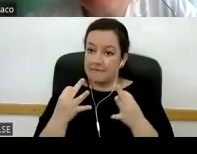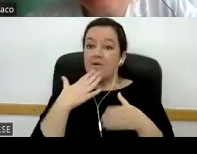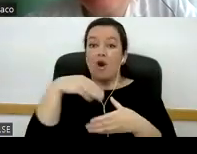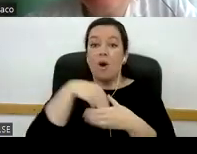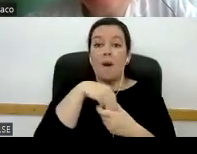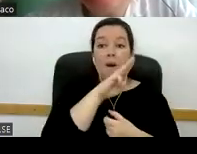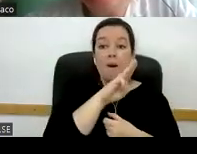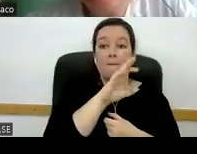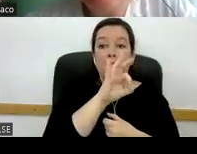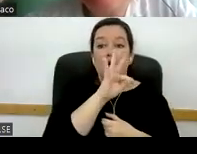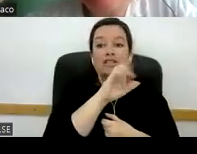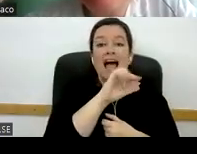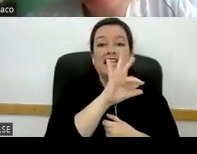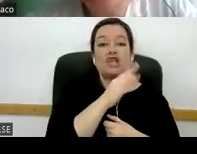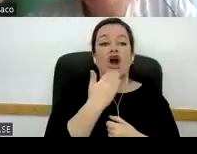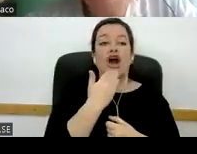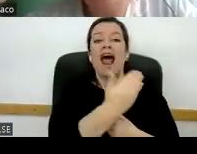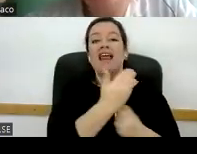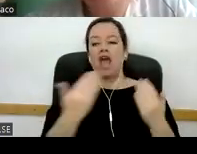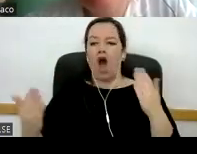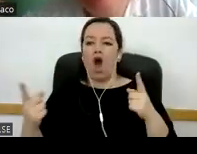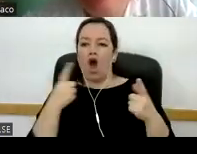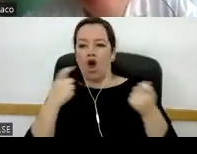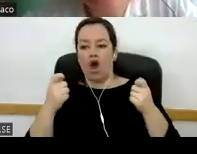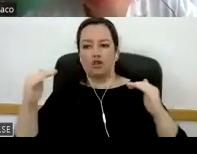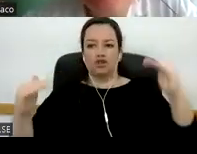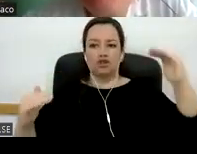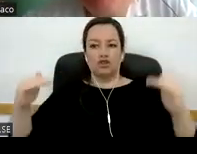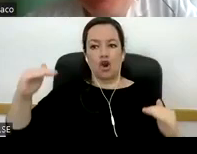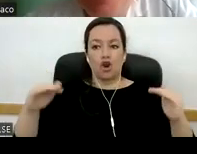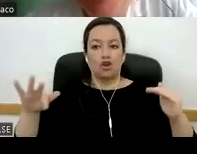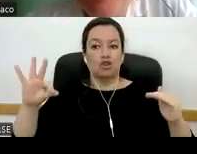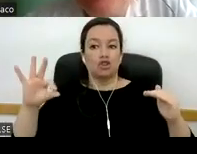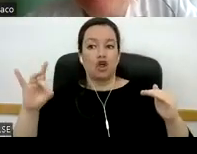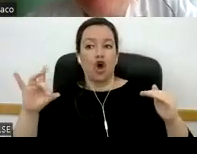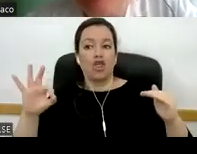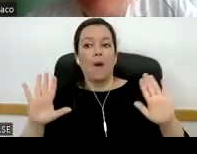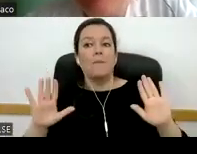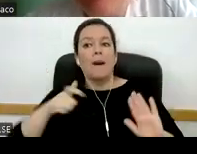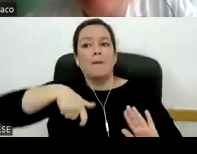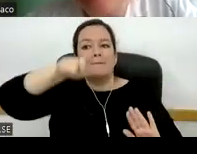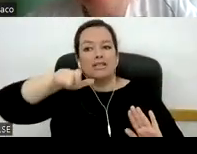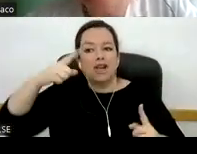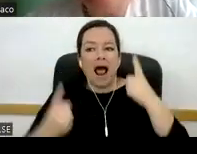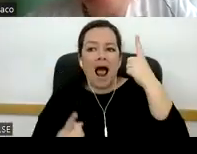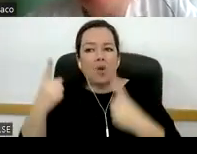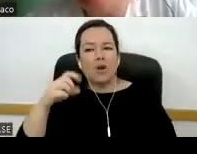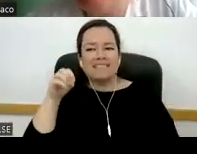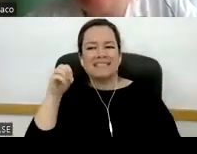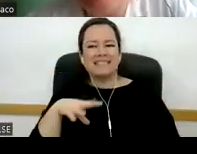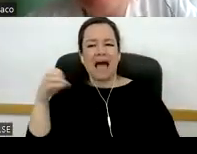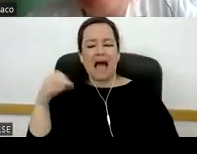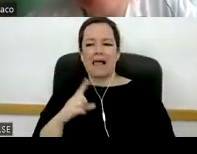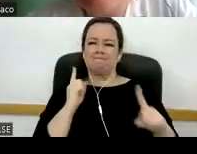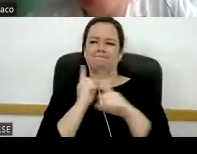el calcio y el magnesio. Lo que pasa es que hay personas, por ejemplo, que son especialmente sensibles a la sal. Hay gente que a lo